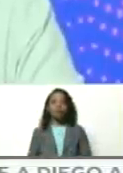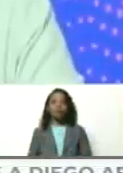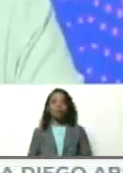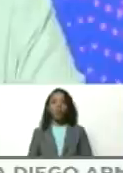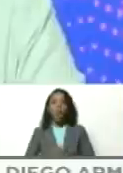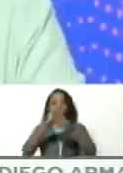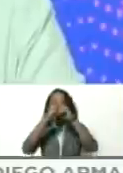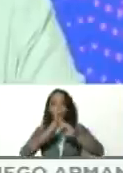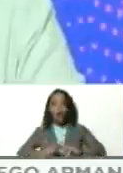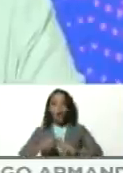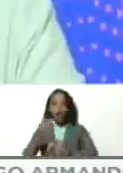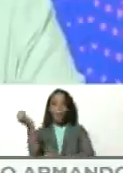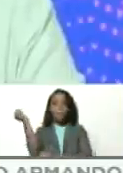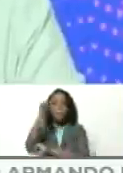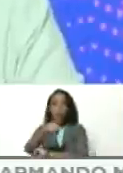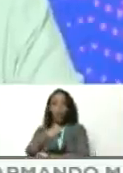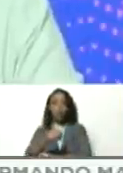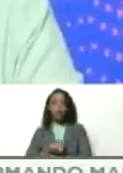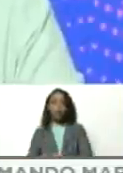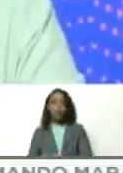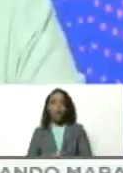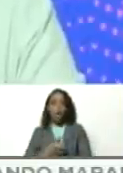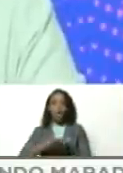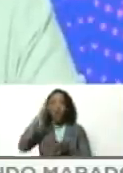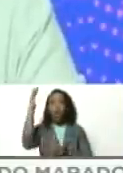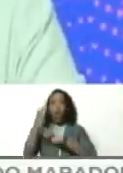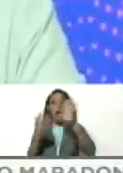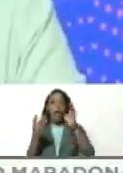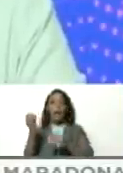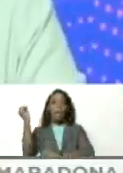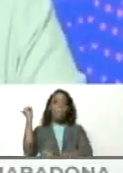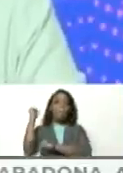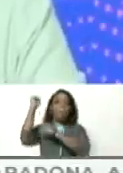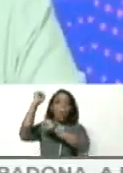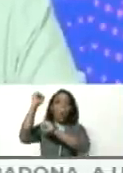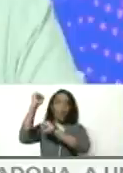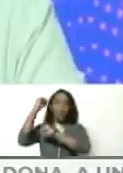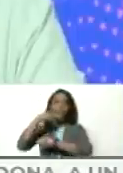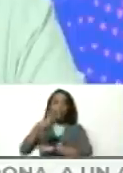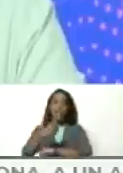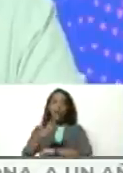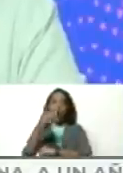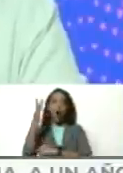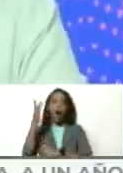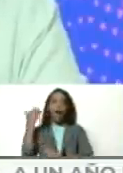Honor al vencido, gloria al vencedor, dijo